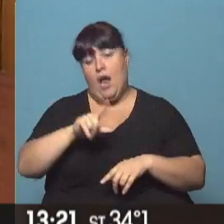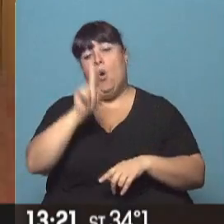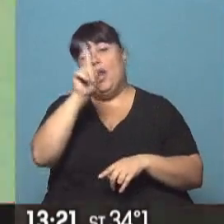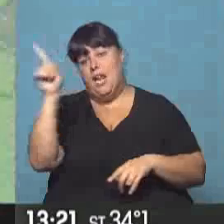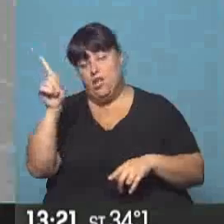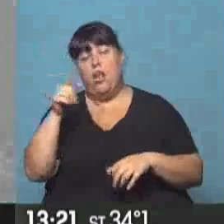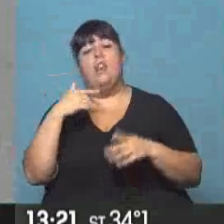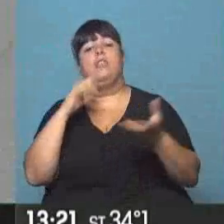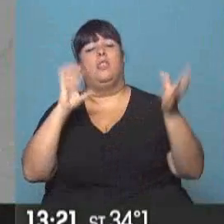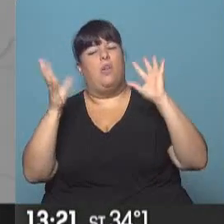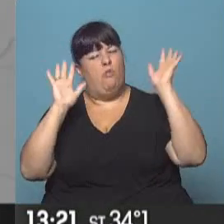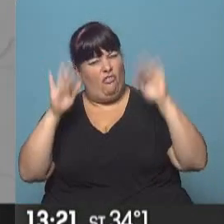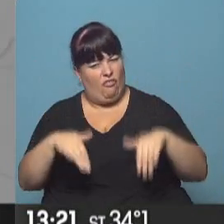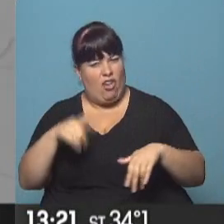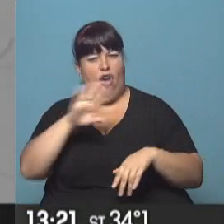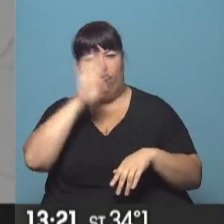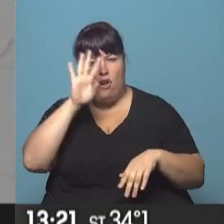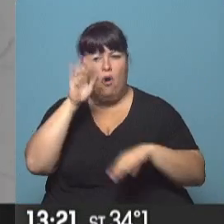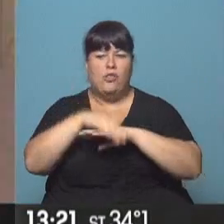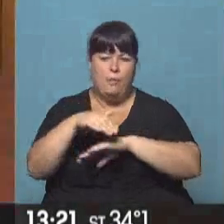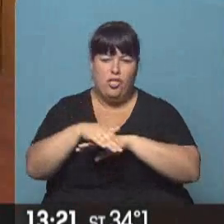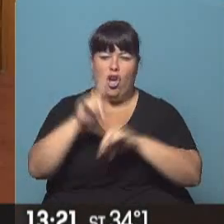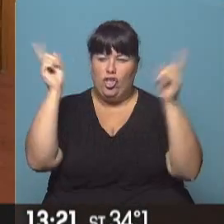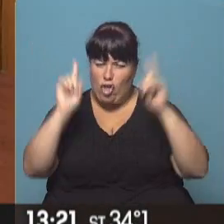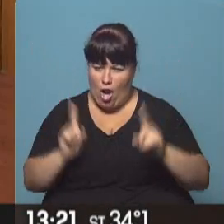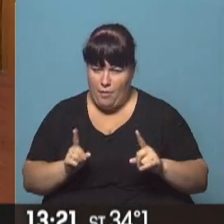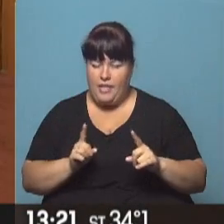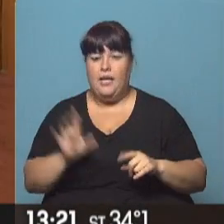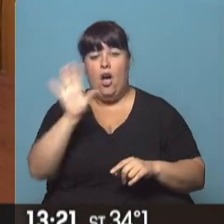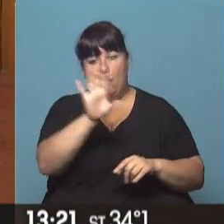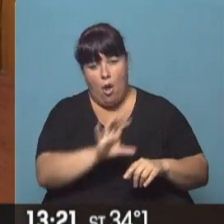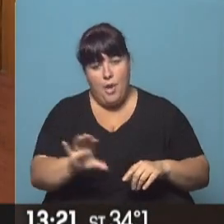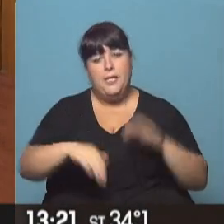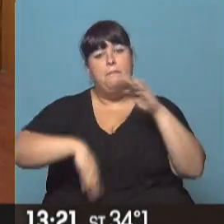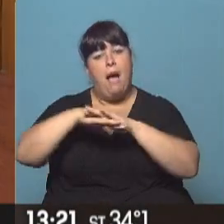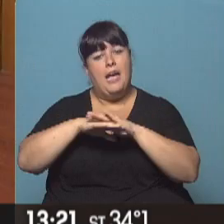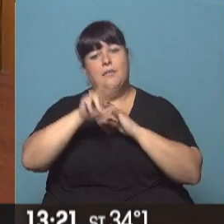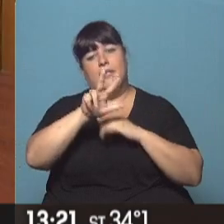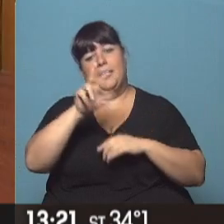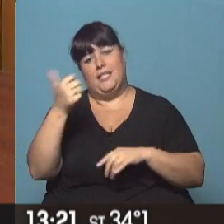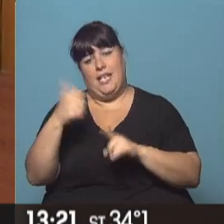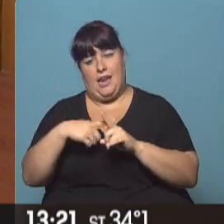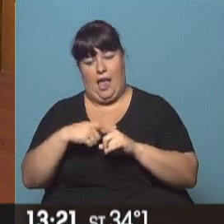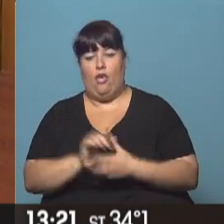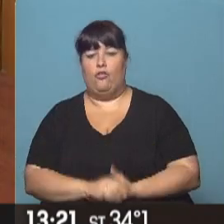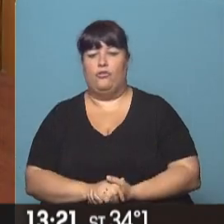litoral, desmejora el tiempo en Formosa, Misiones, algunas tormentas aisladas. En el resto de la región, máximas de 36 grados.